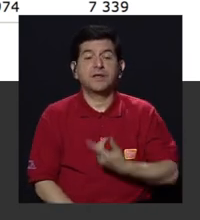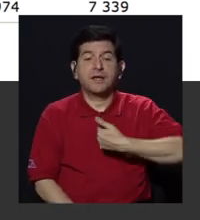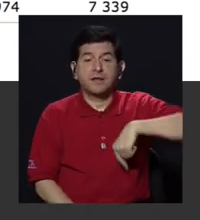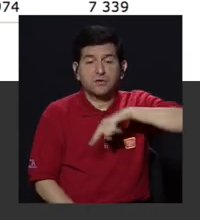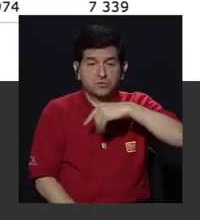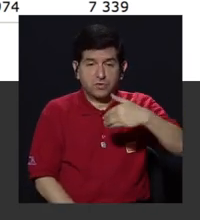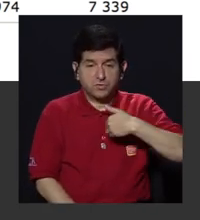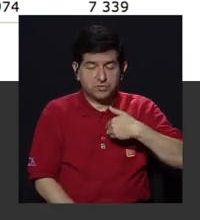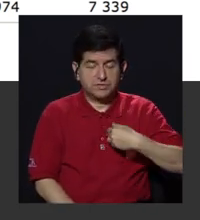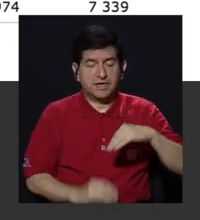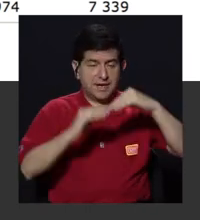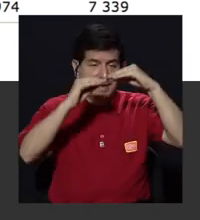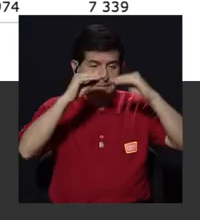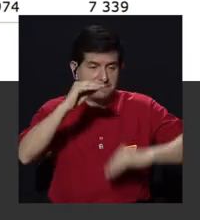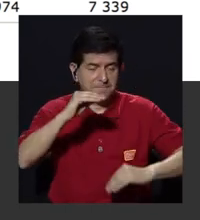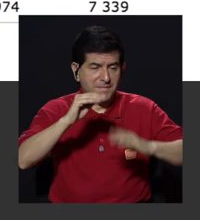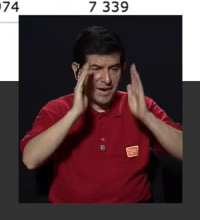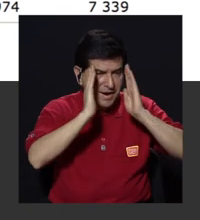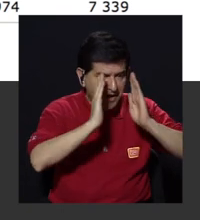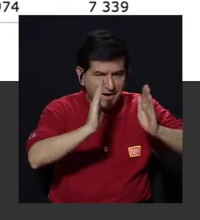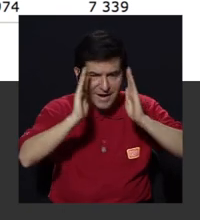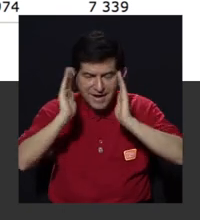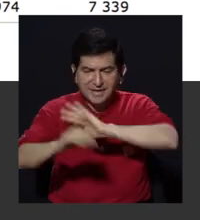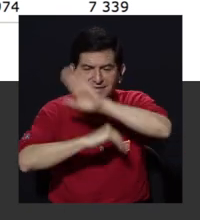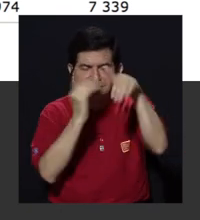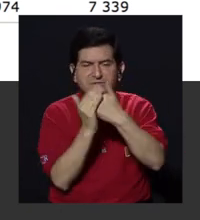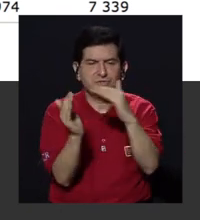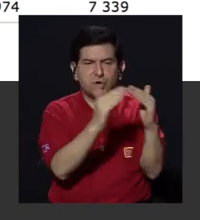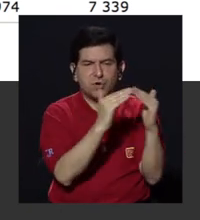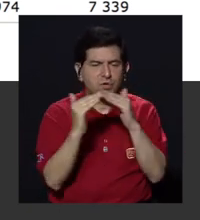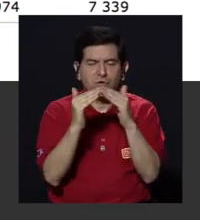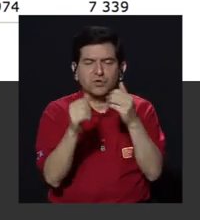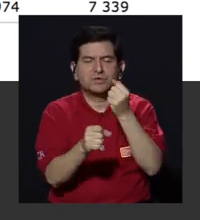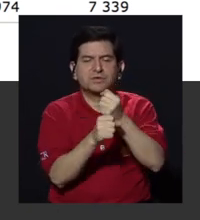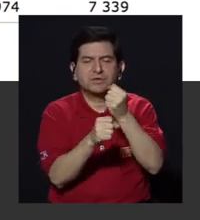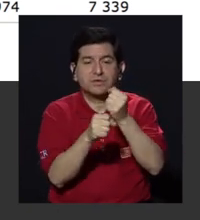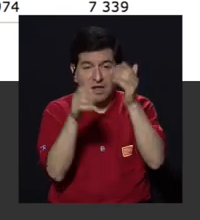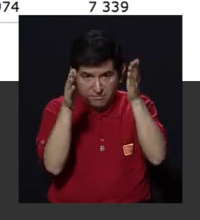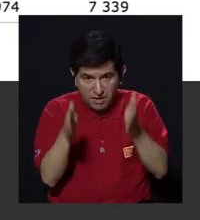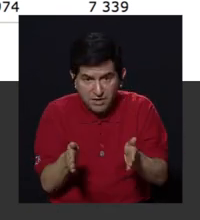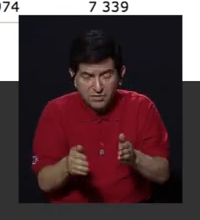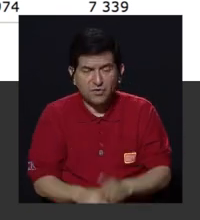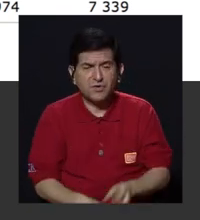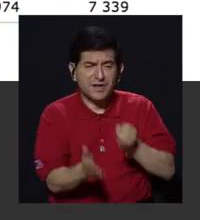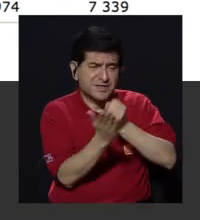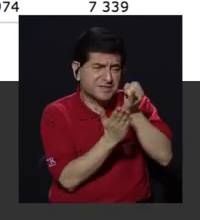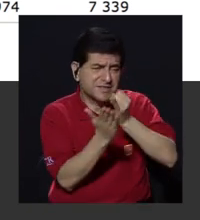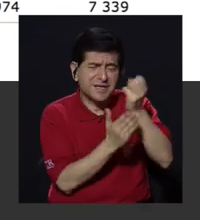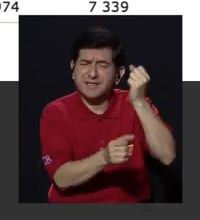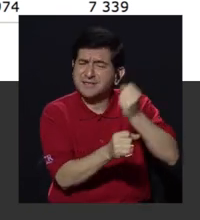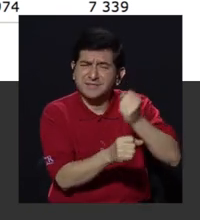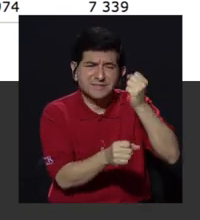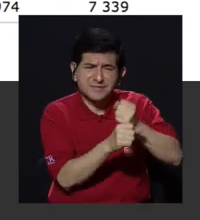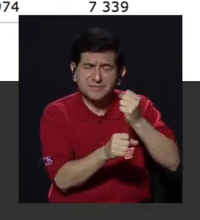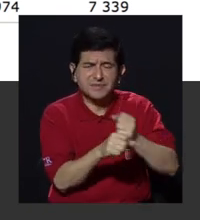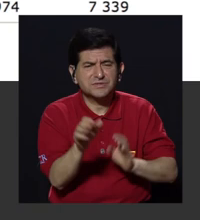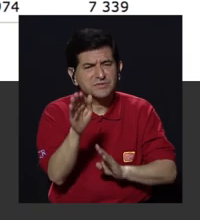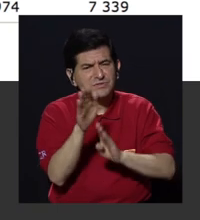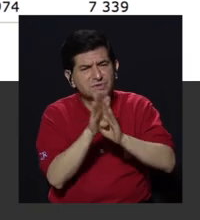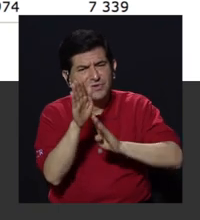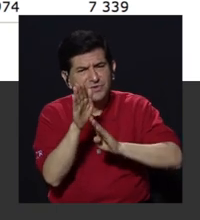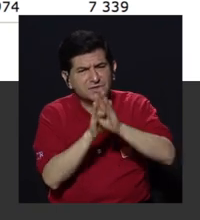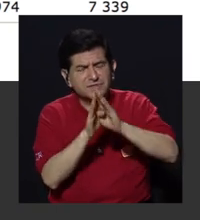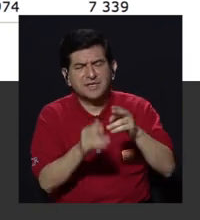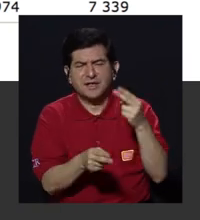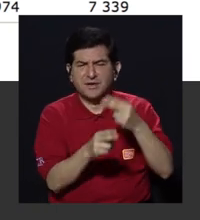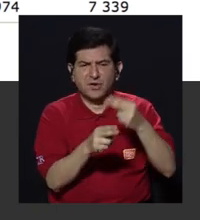cobertura de toda la población trabajadora, la Inspección de Trabajo viene desarrollando lo que denominamos el